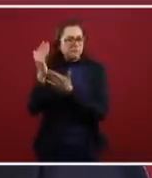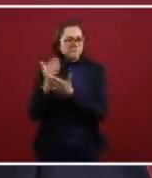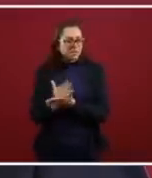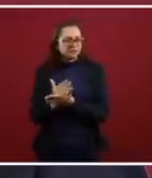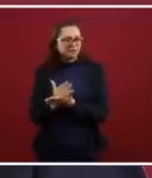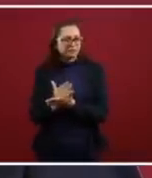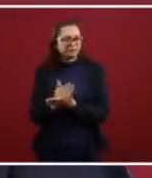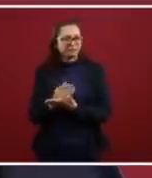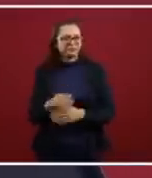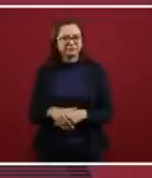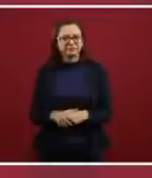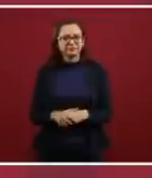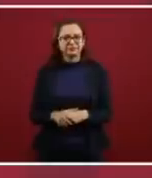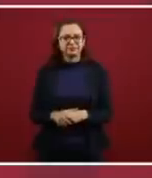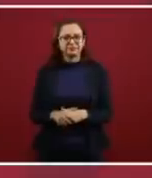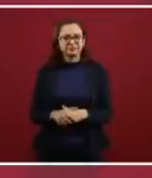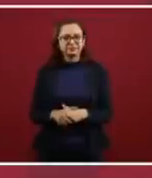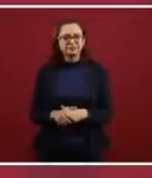Eso